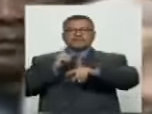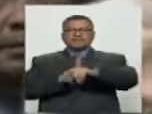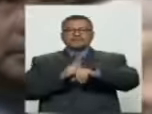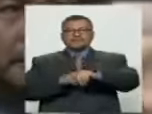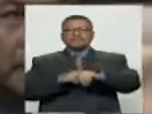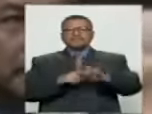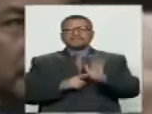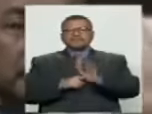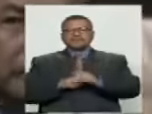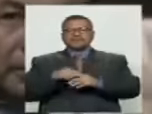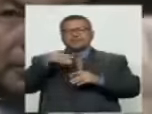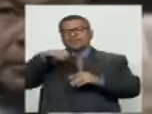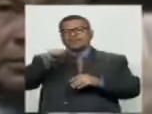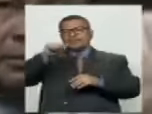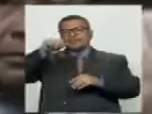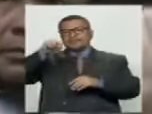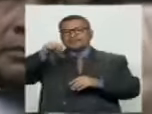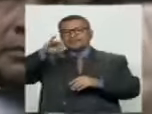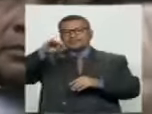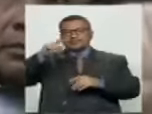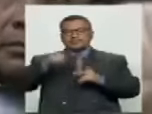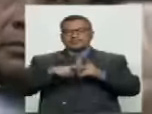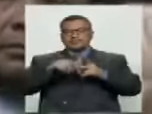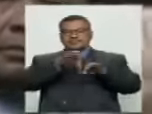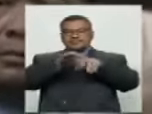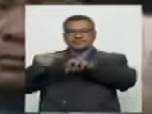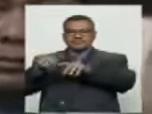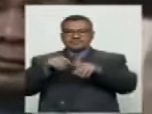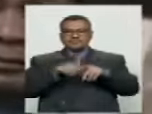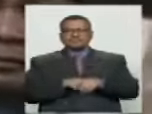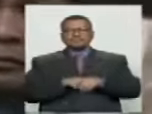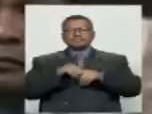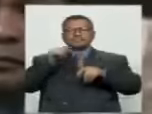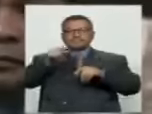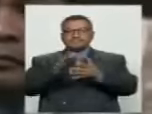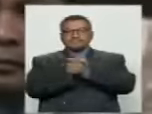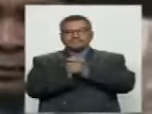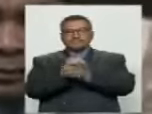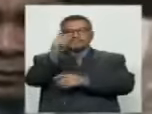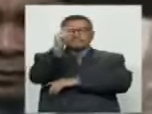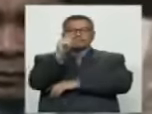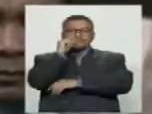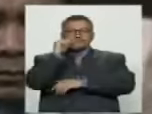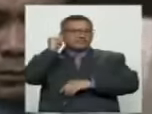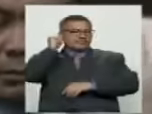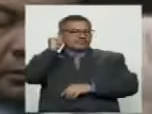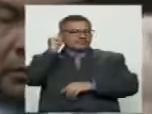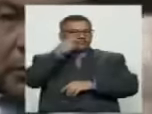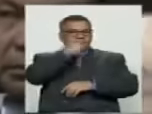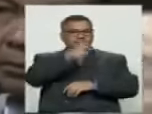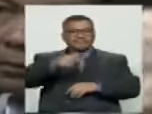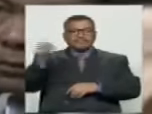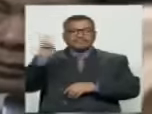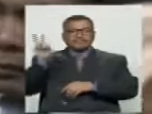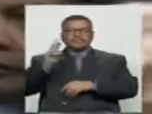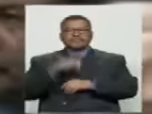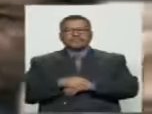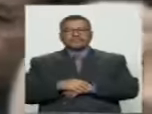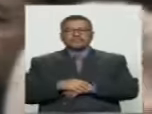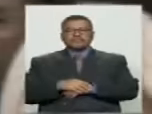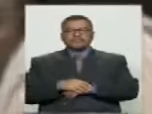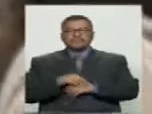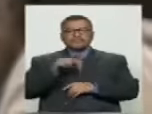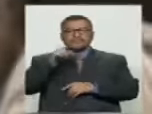vicepresidenta América Pérez, ciudadanas secretarias, colegas, diputados, diputadas, pueblo venezolano.